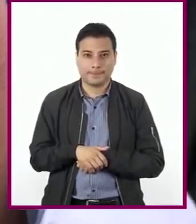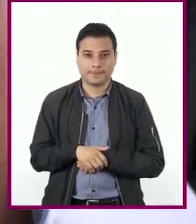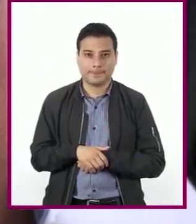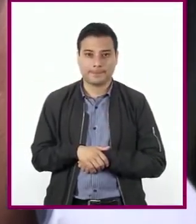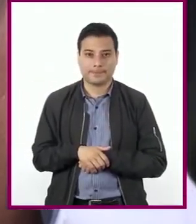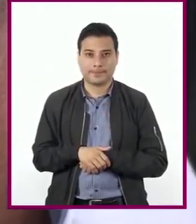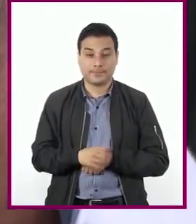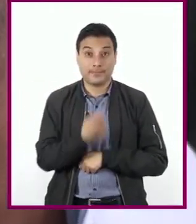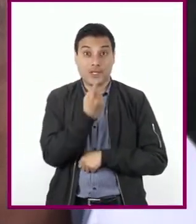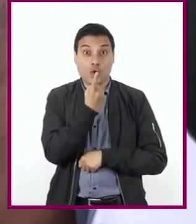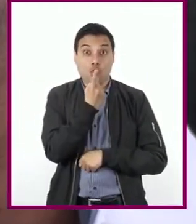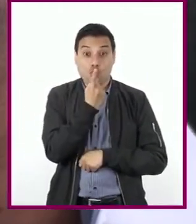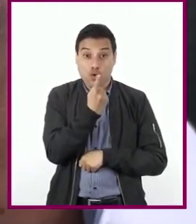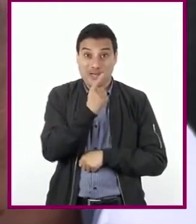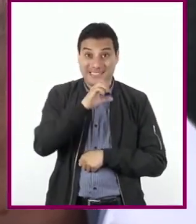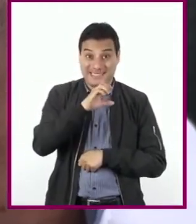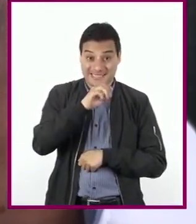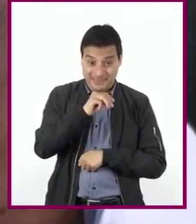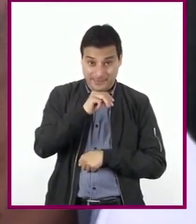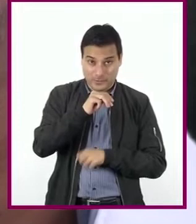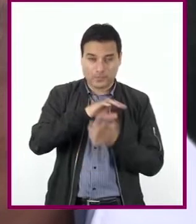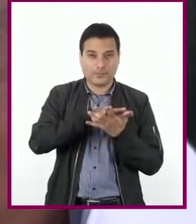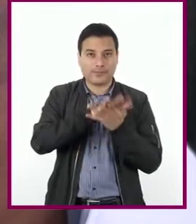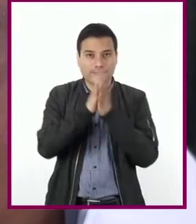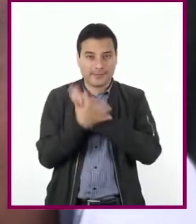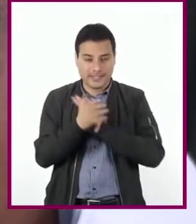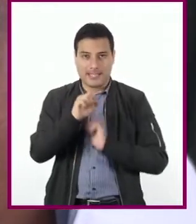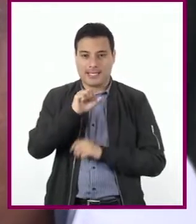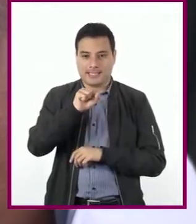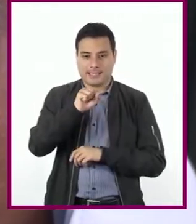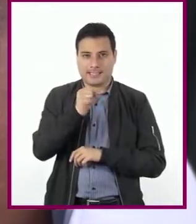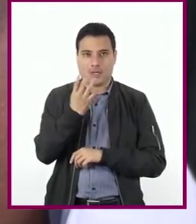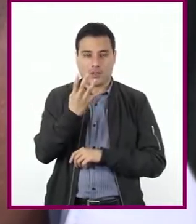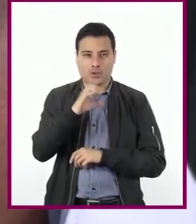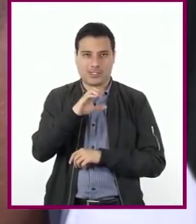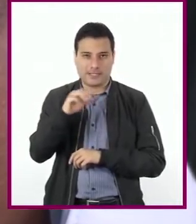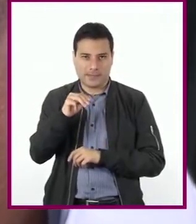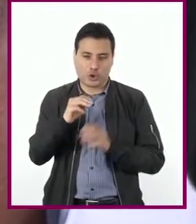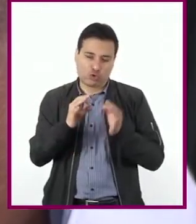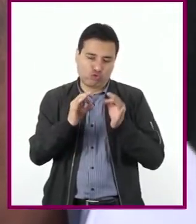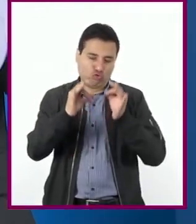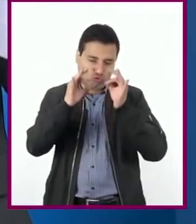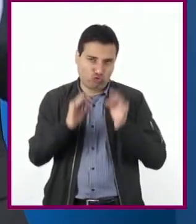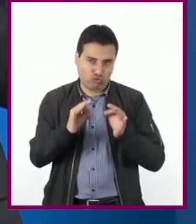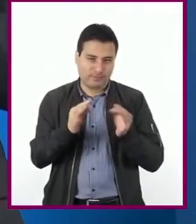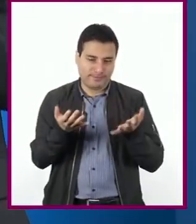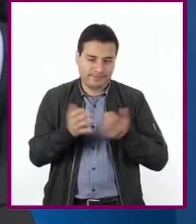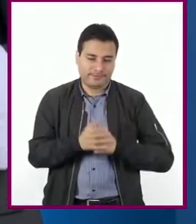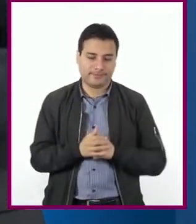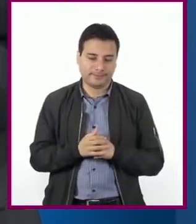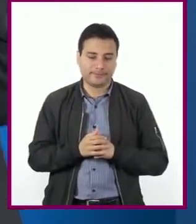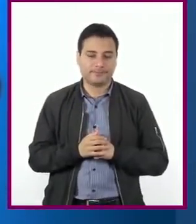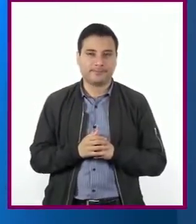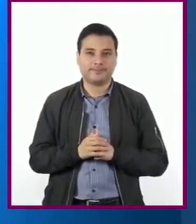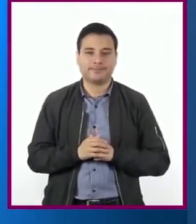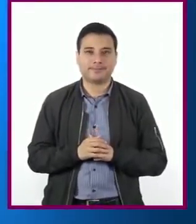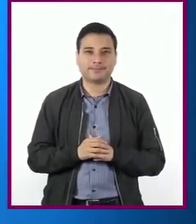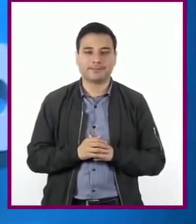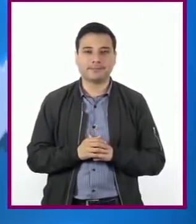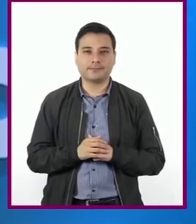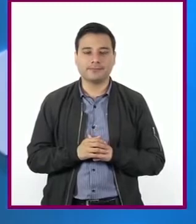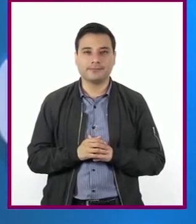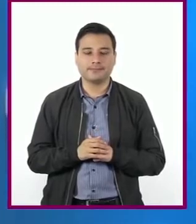representa, cada centímetro de él representa a 64 centímetros de un automóvil en unidades